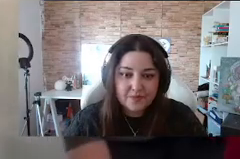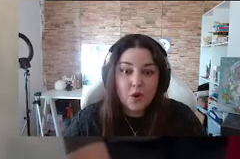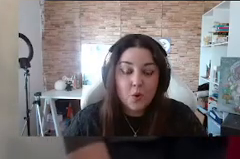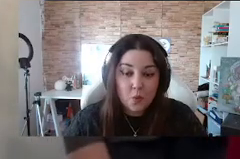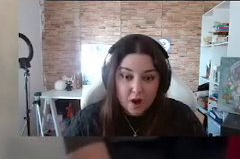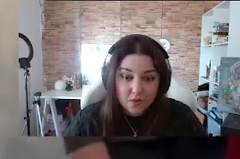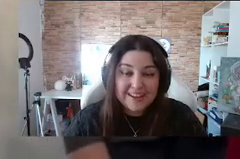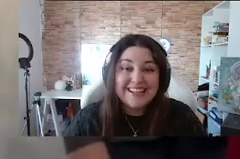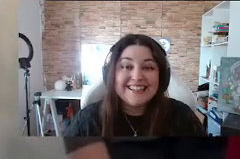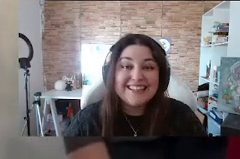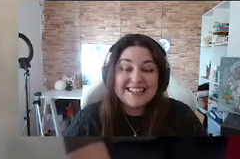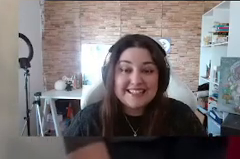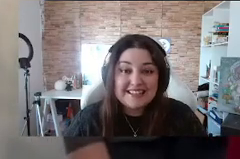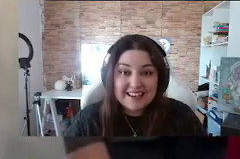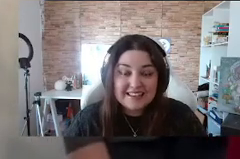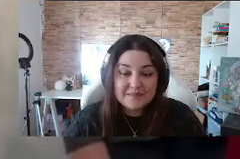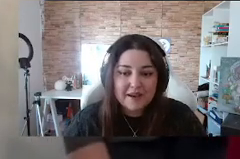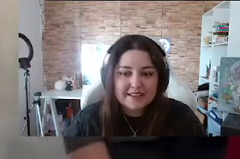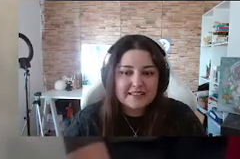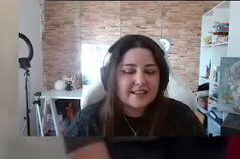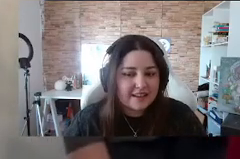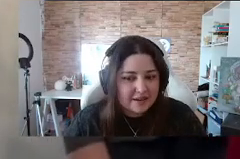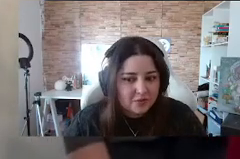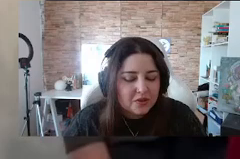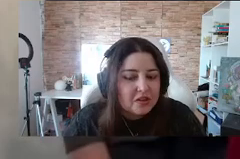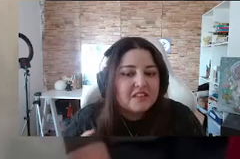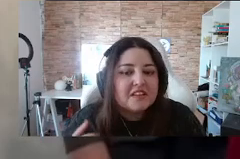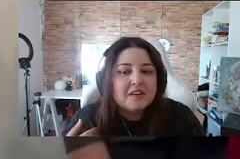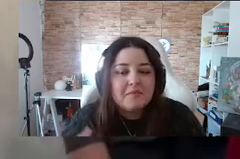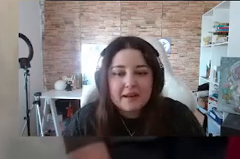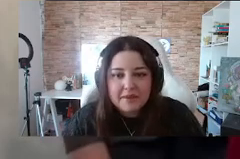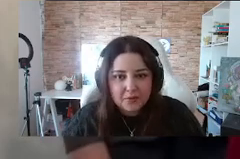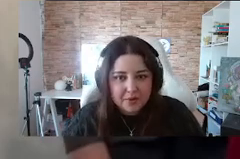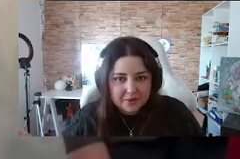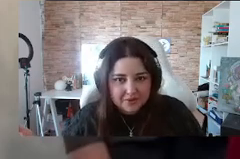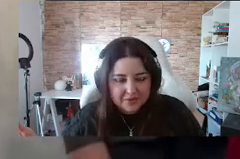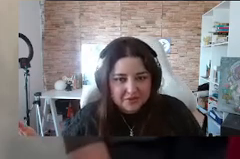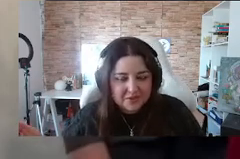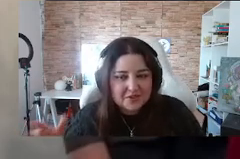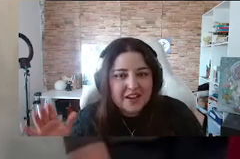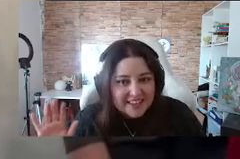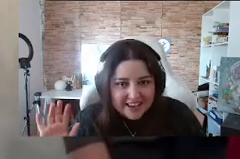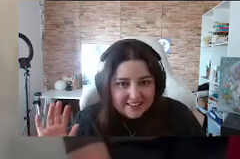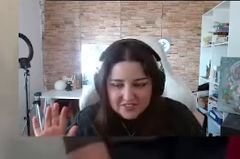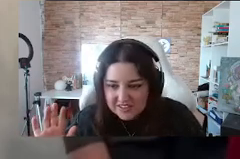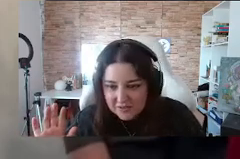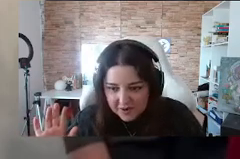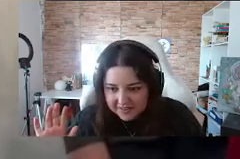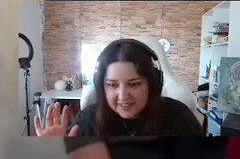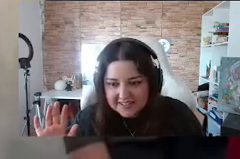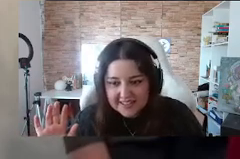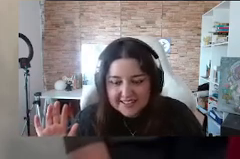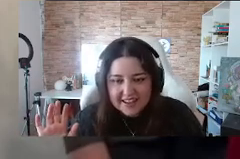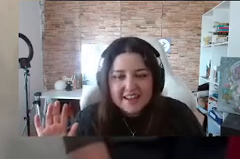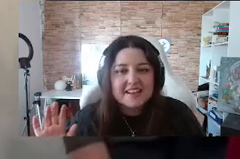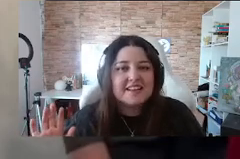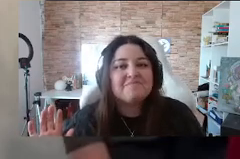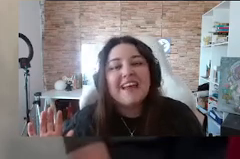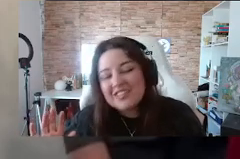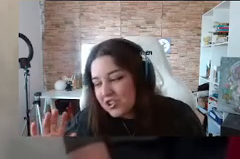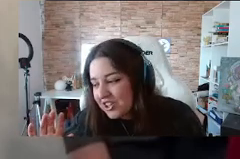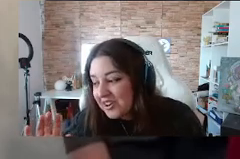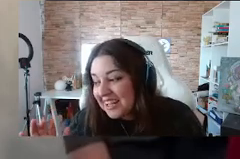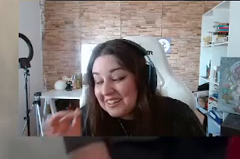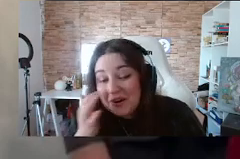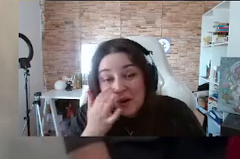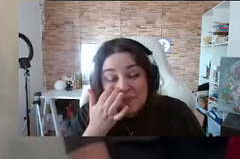binario. ¡Wow! 16 países en el mundo. Para mí es nuevo esto. No sabía. No sé si Uruguay estará en esa lista.